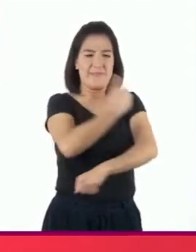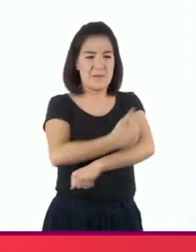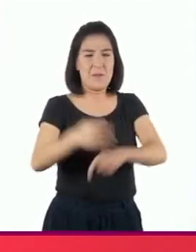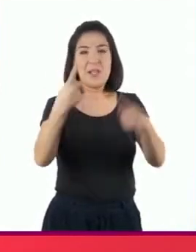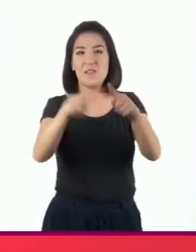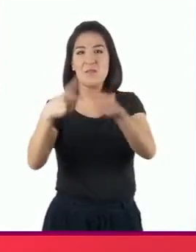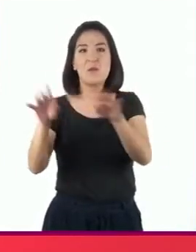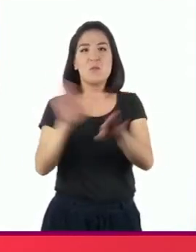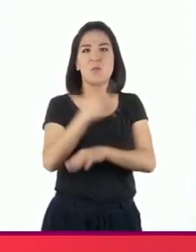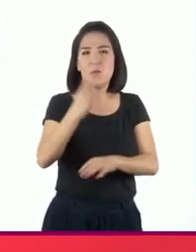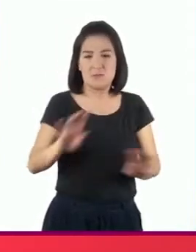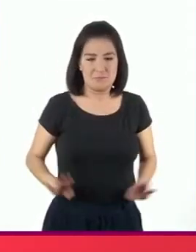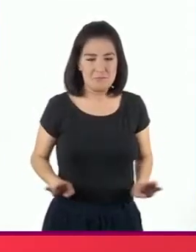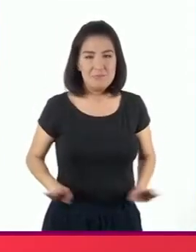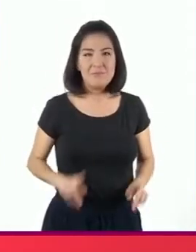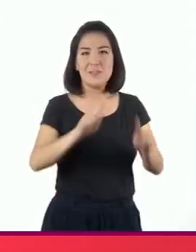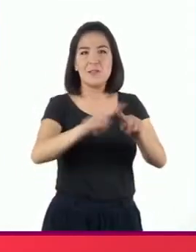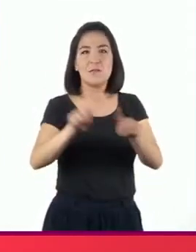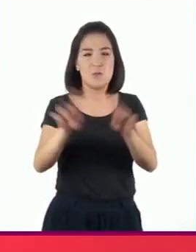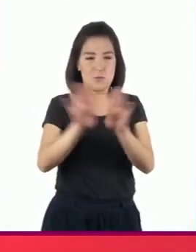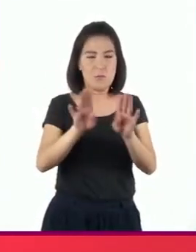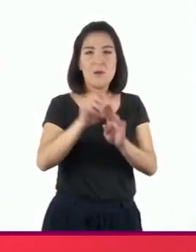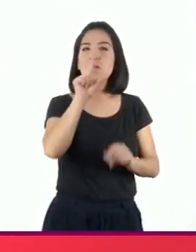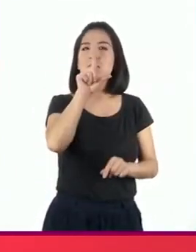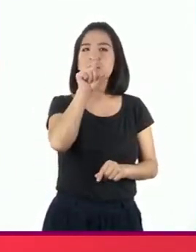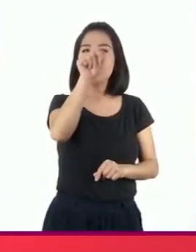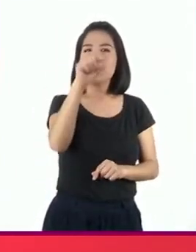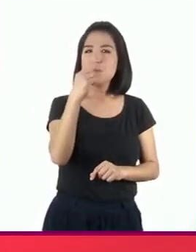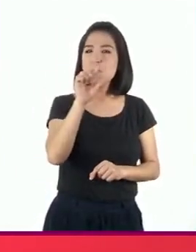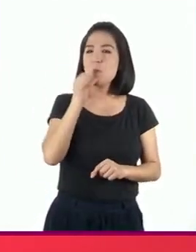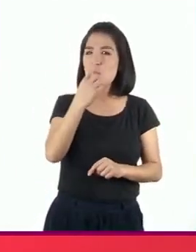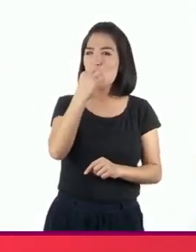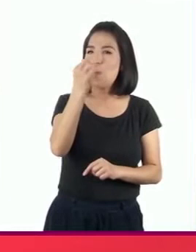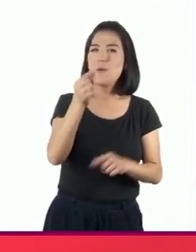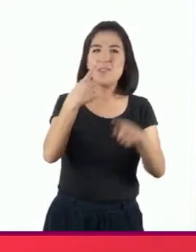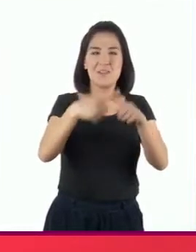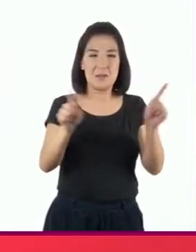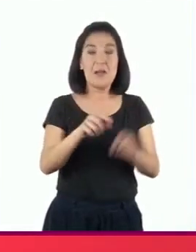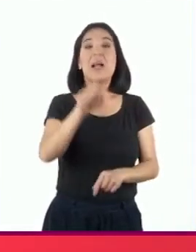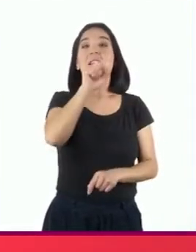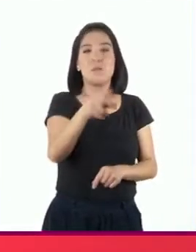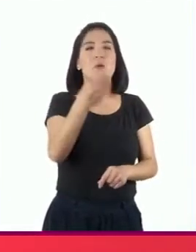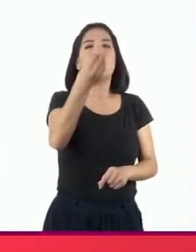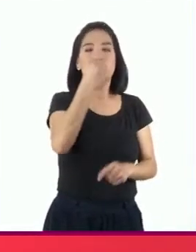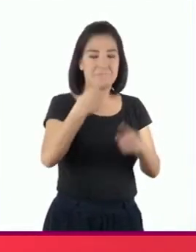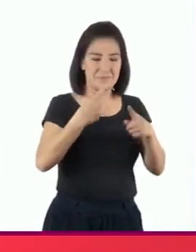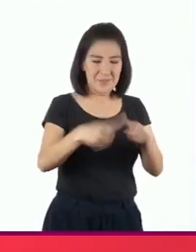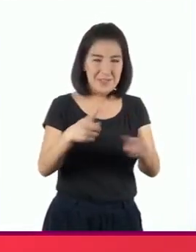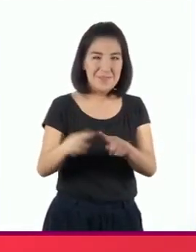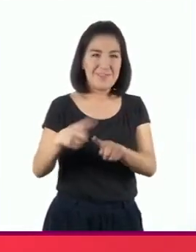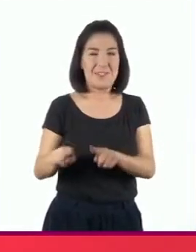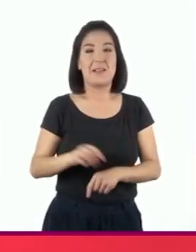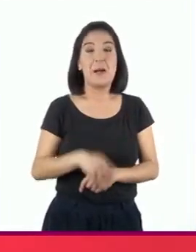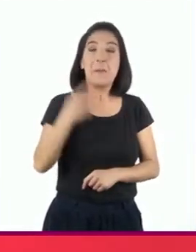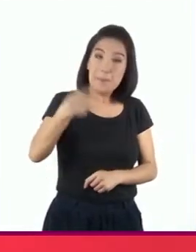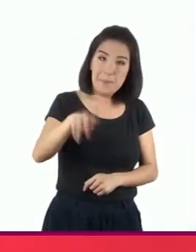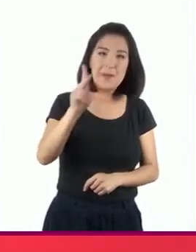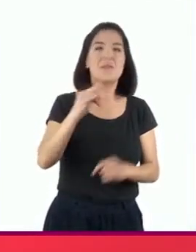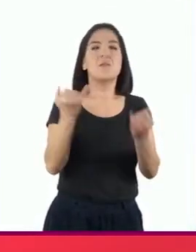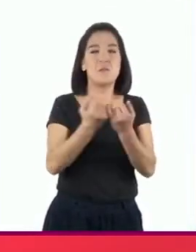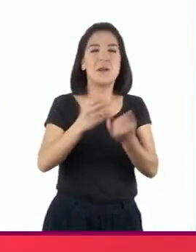y presentan diferentes tipos de canto y comportamiento. Darwin pensó que eran aves pertenecientes a